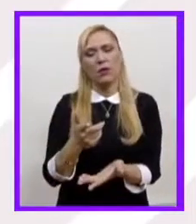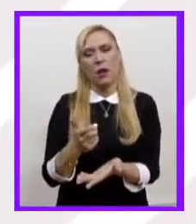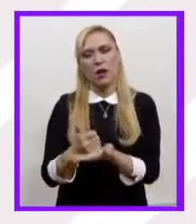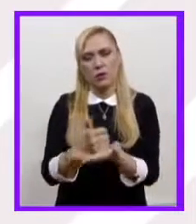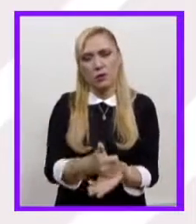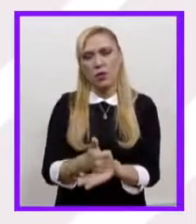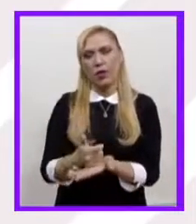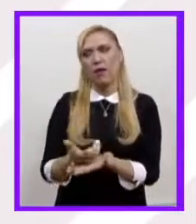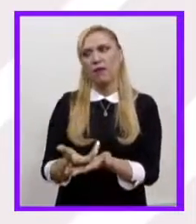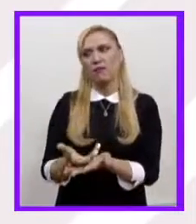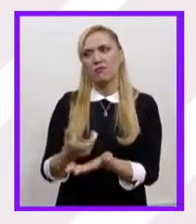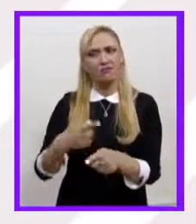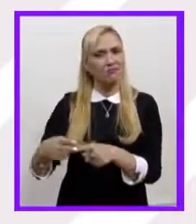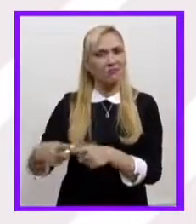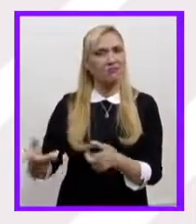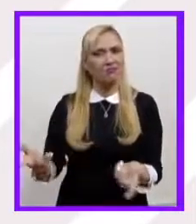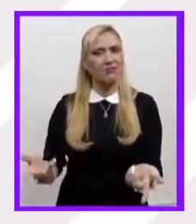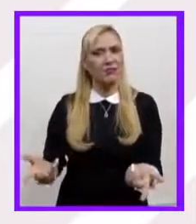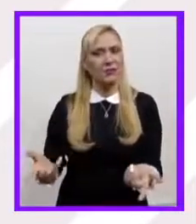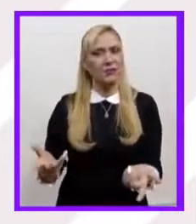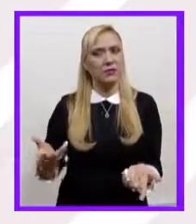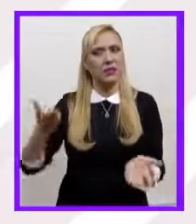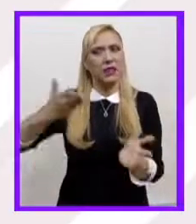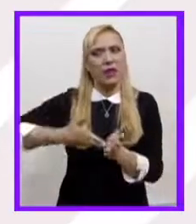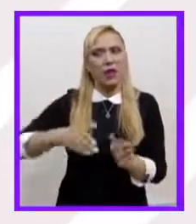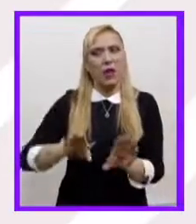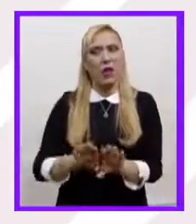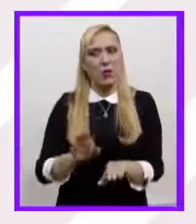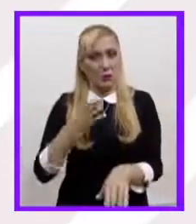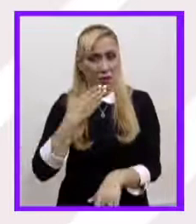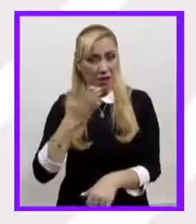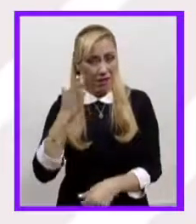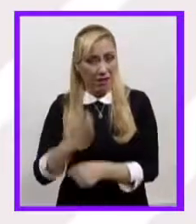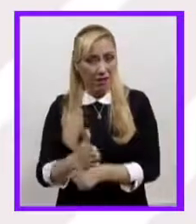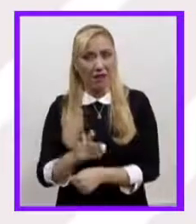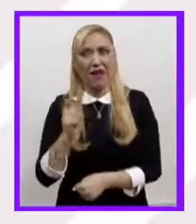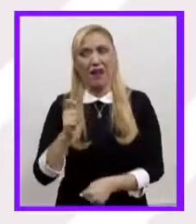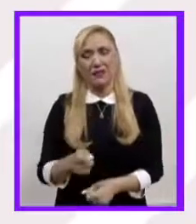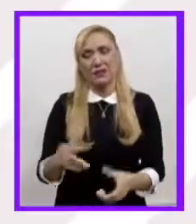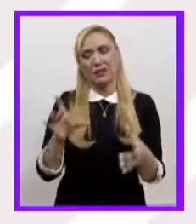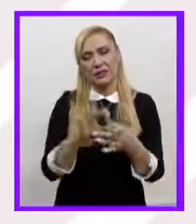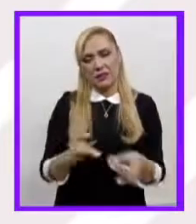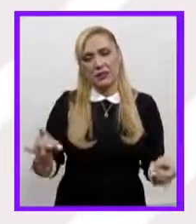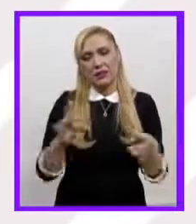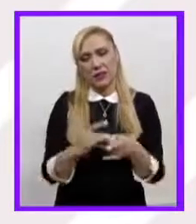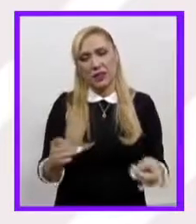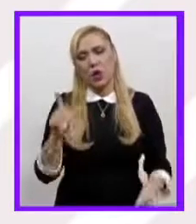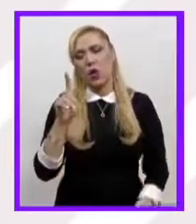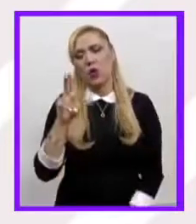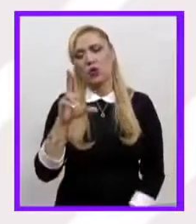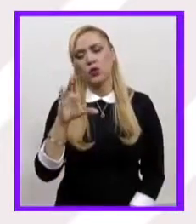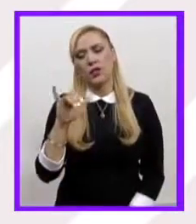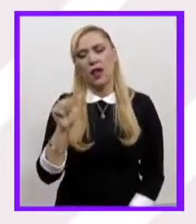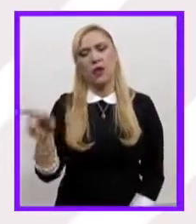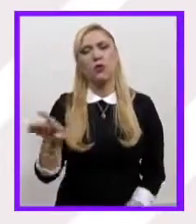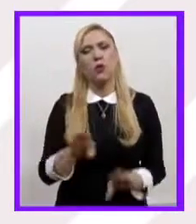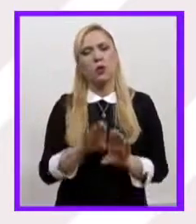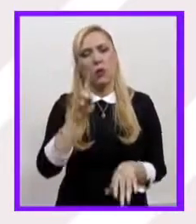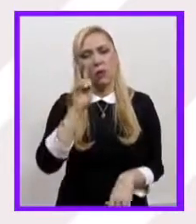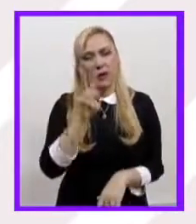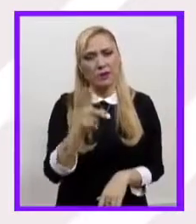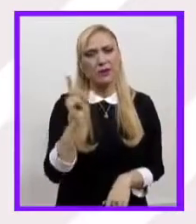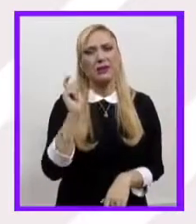cuando hablamos de sanciones administrativas. Y justo me encantaría empezar contigo, Lucía, que nos expliques un poquito de qué va esta